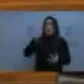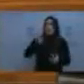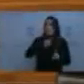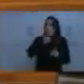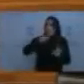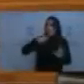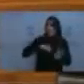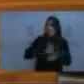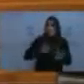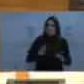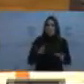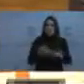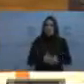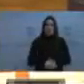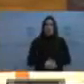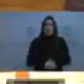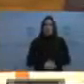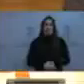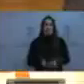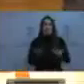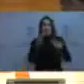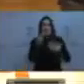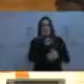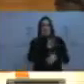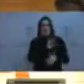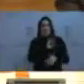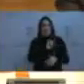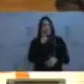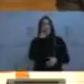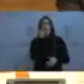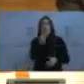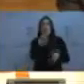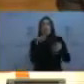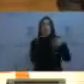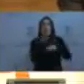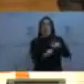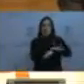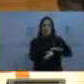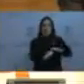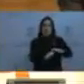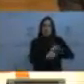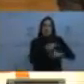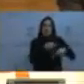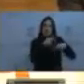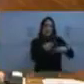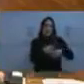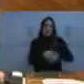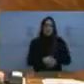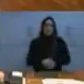pregunta, señor presidente. Gracias, señoría. Tiene la palabra el Consejo de Gobierno.